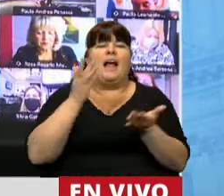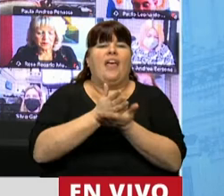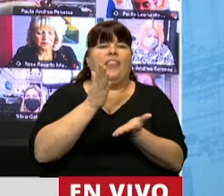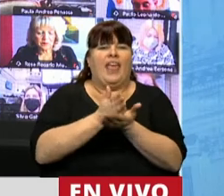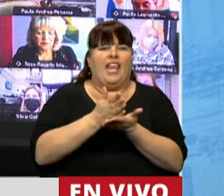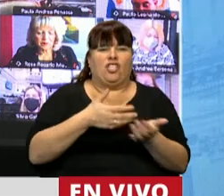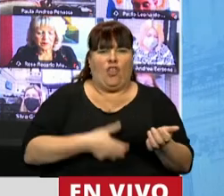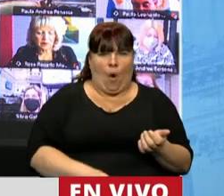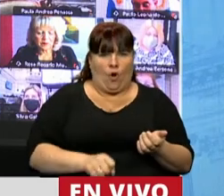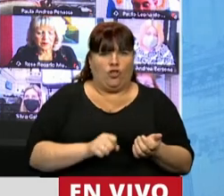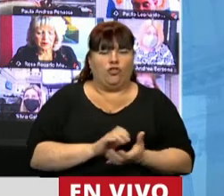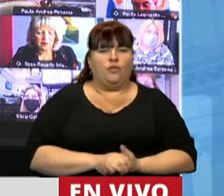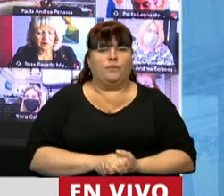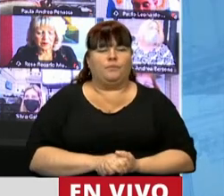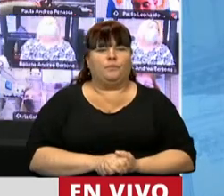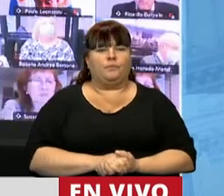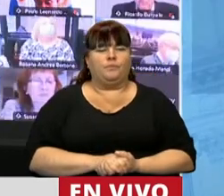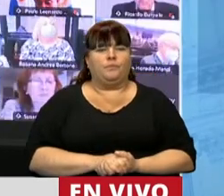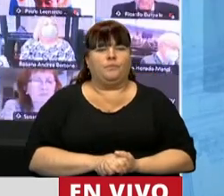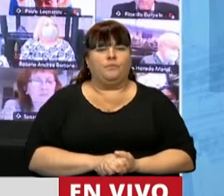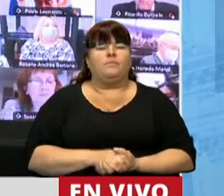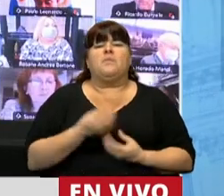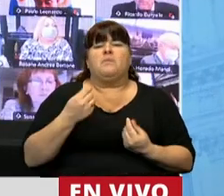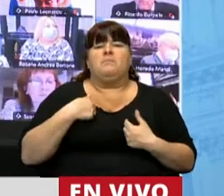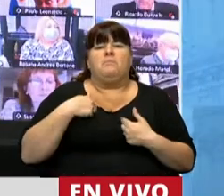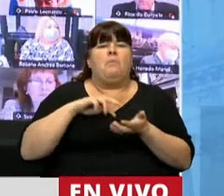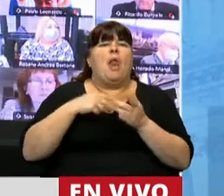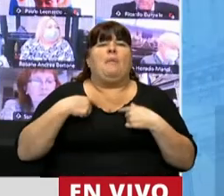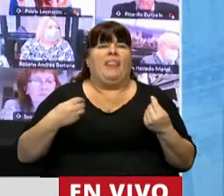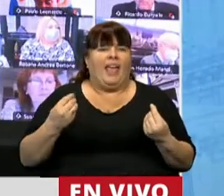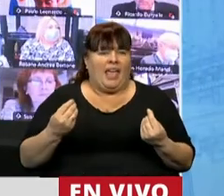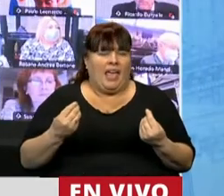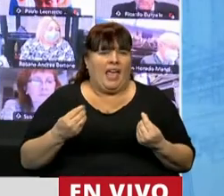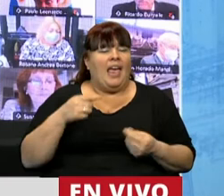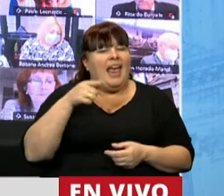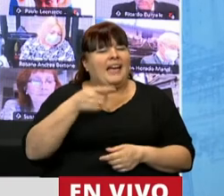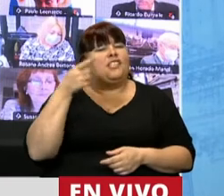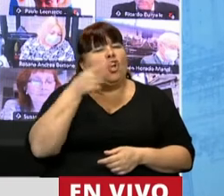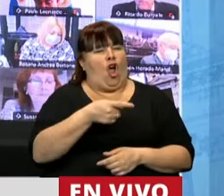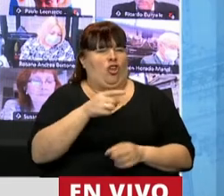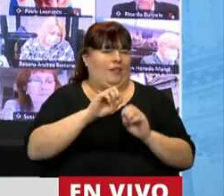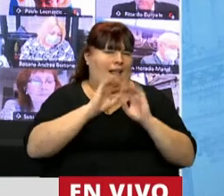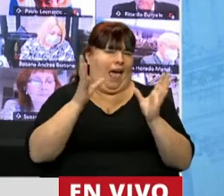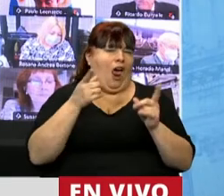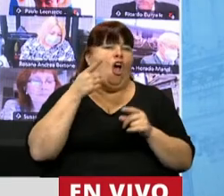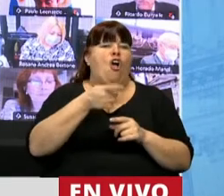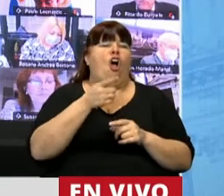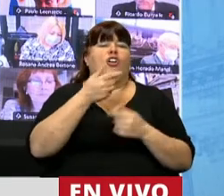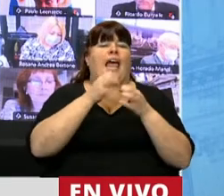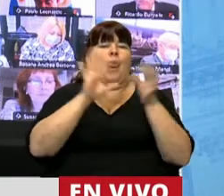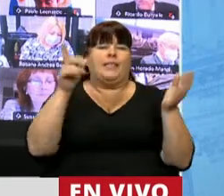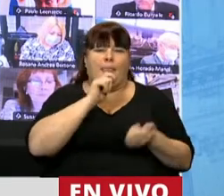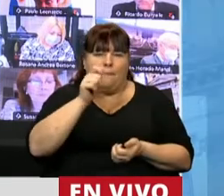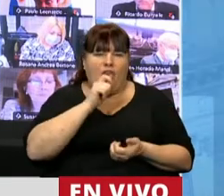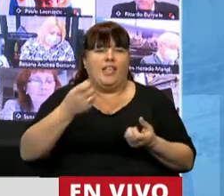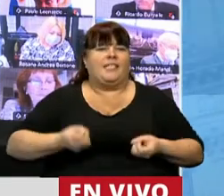derecho al aborto en qué afecta esto me fueros en que esto fue un ataque claro a la libertad de prensa